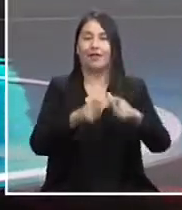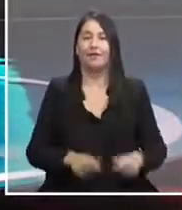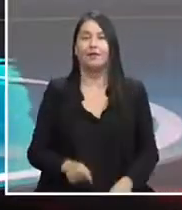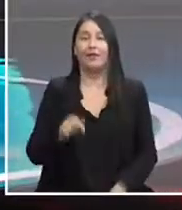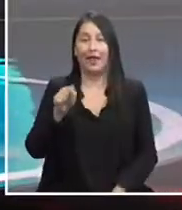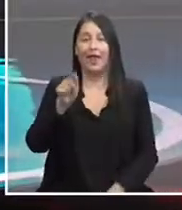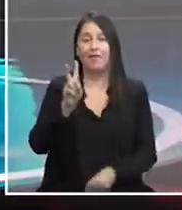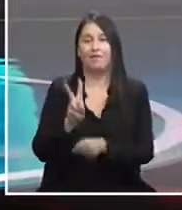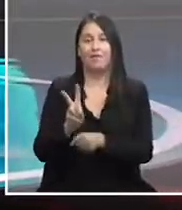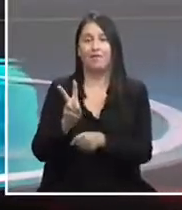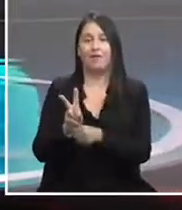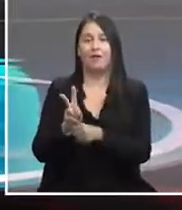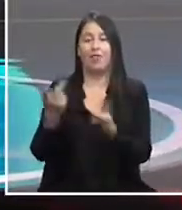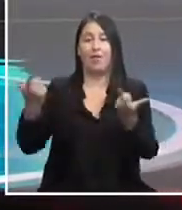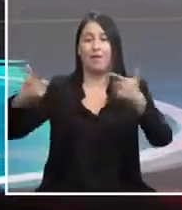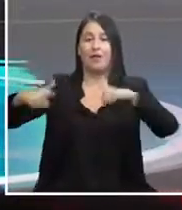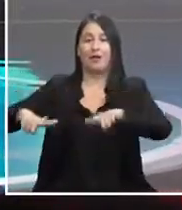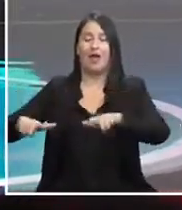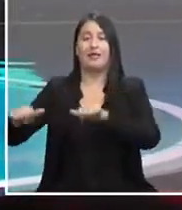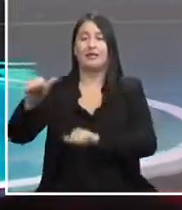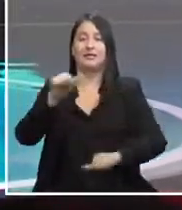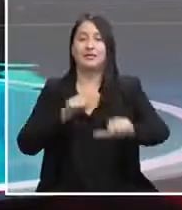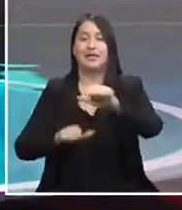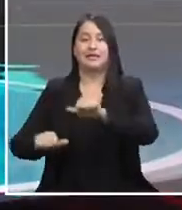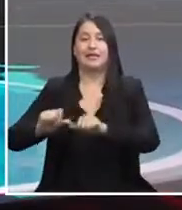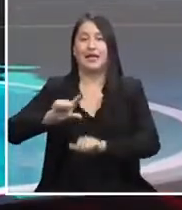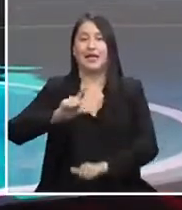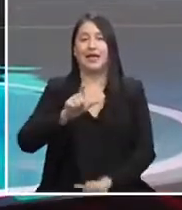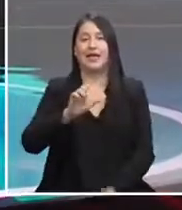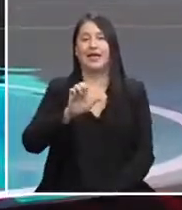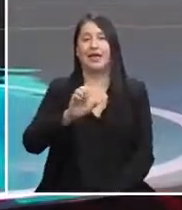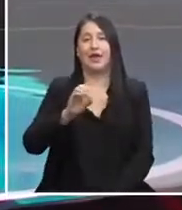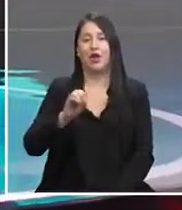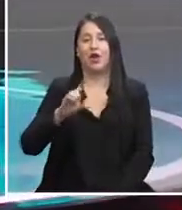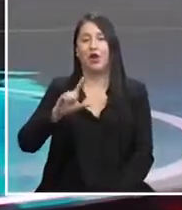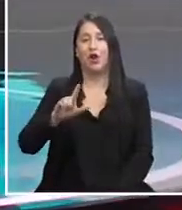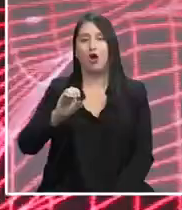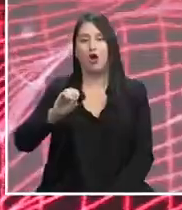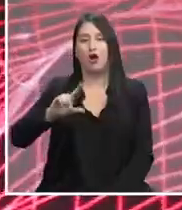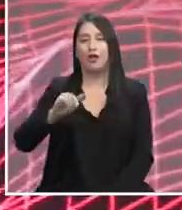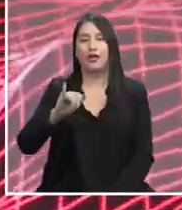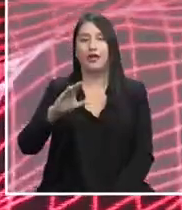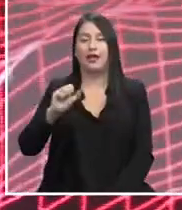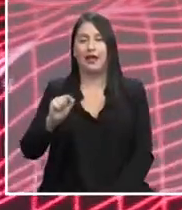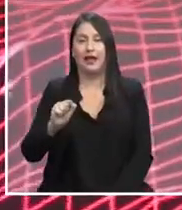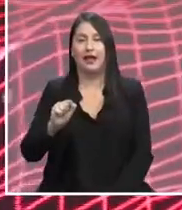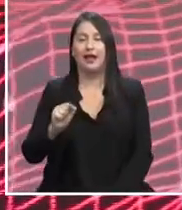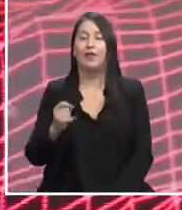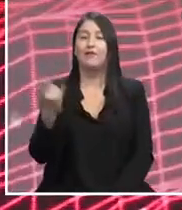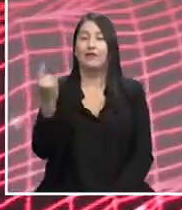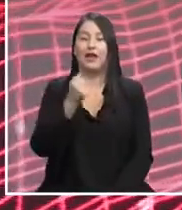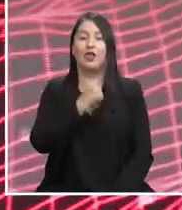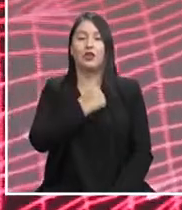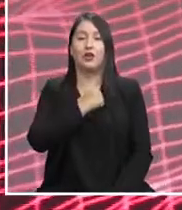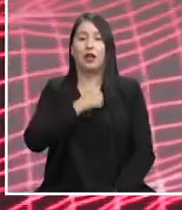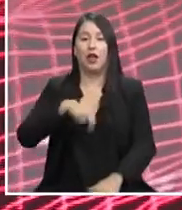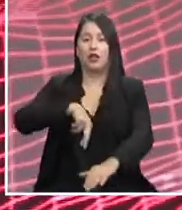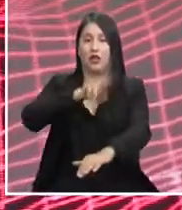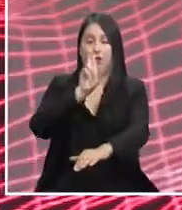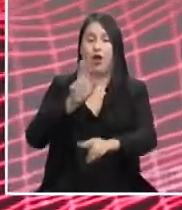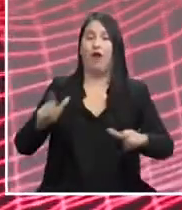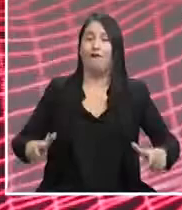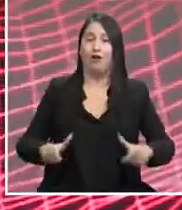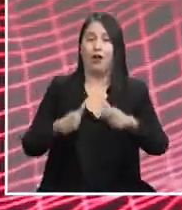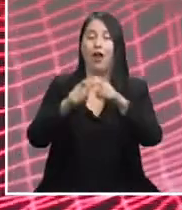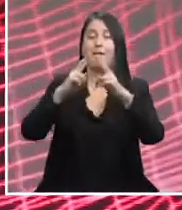académico del Departamento de Ciencias Geológicas de la Universidad Católica del Norte, director también de Skellar Volcanes